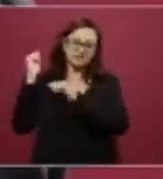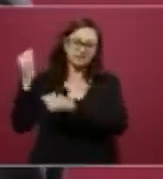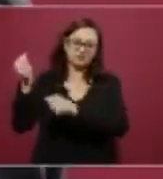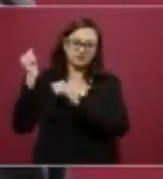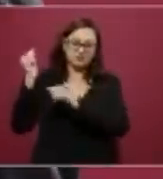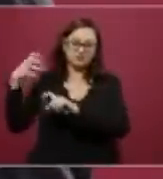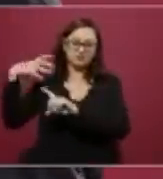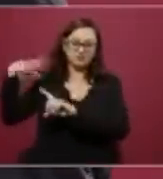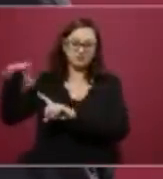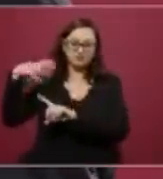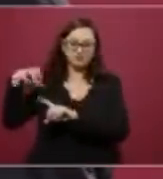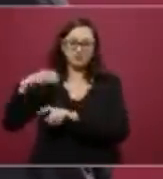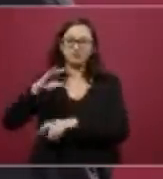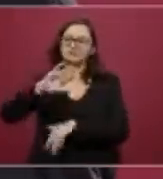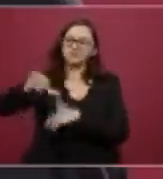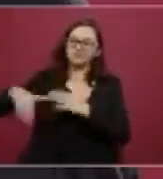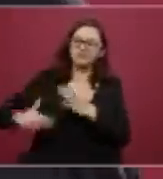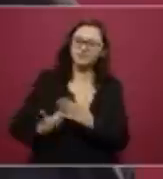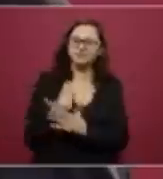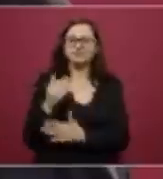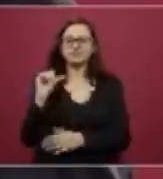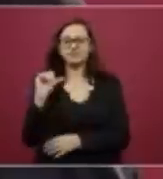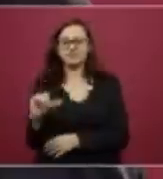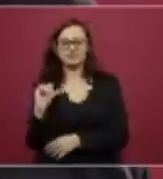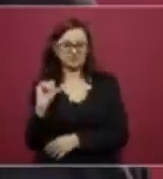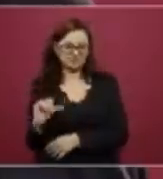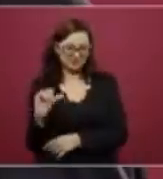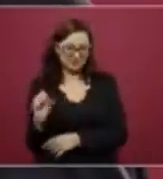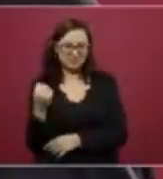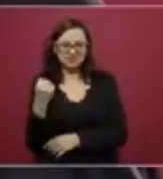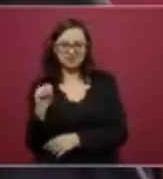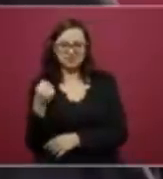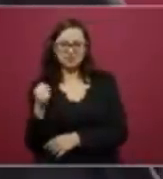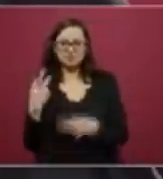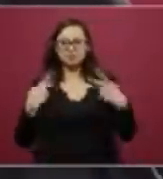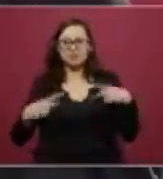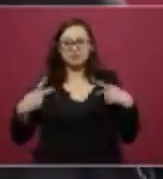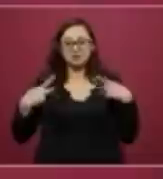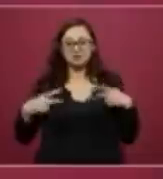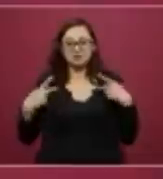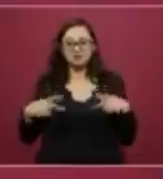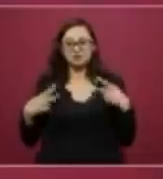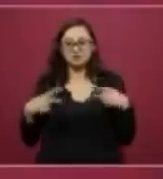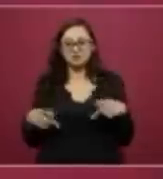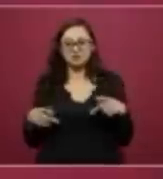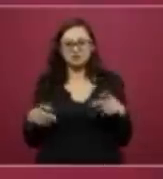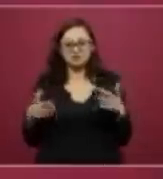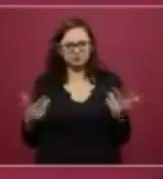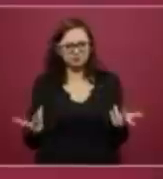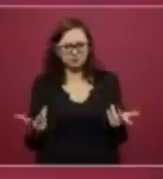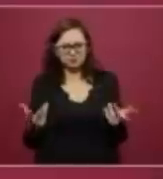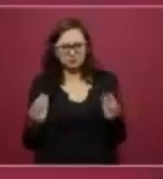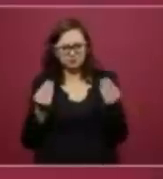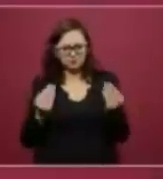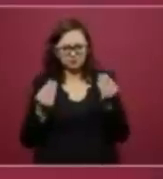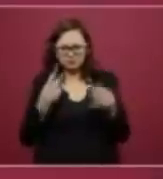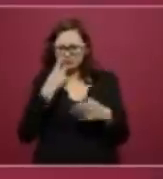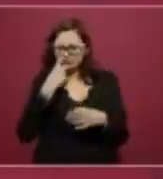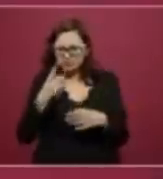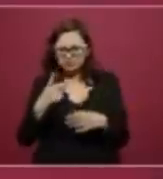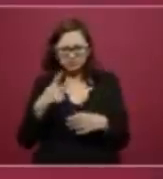el 16. Y hay historiadores que hablan de que el grito fue en la madrugada del